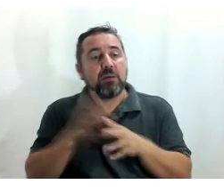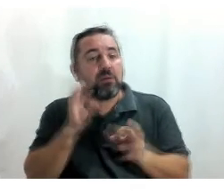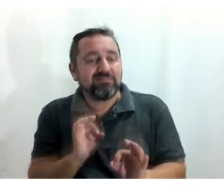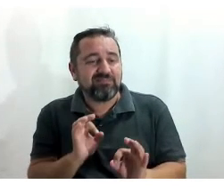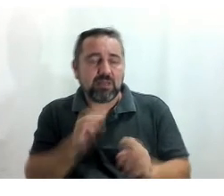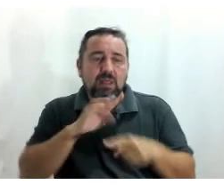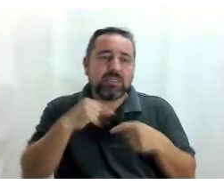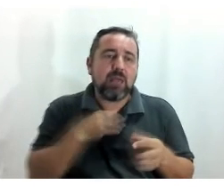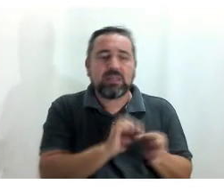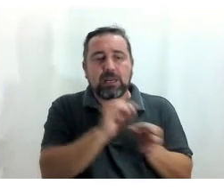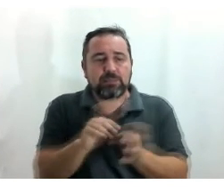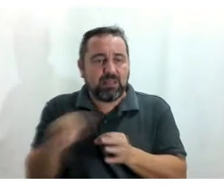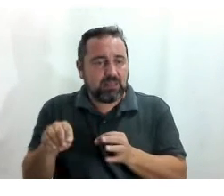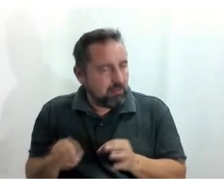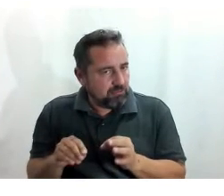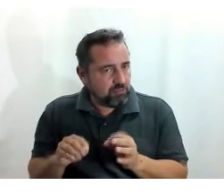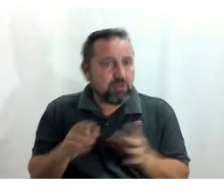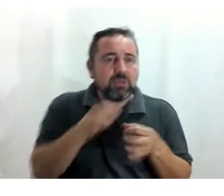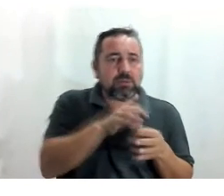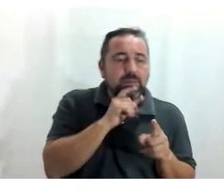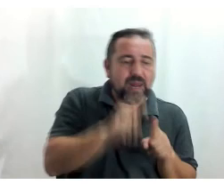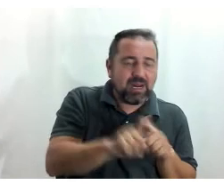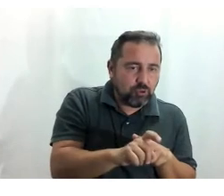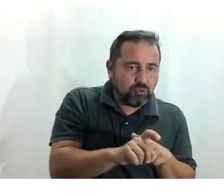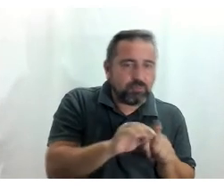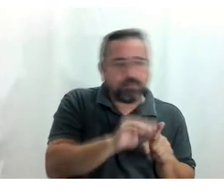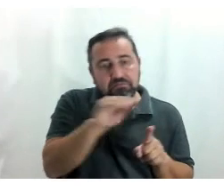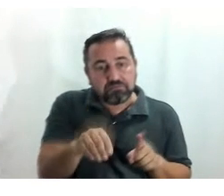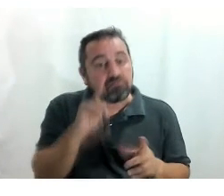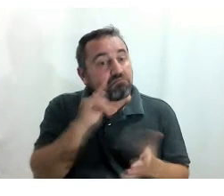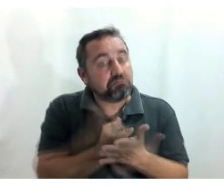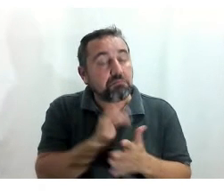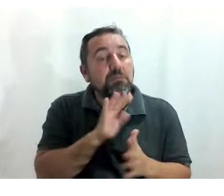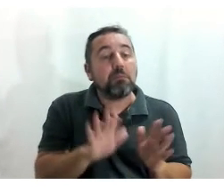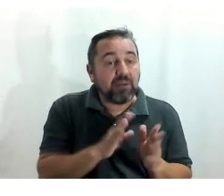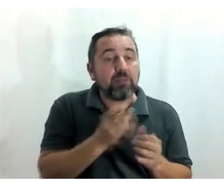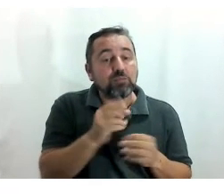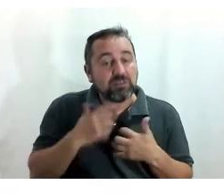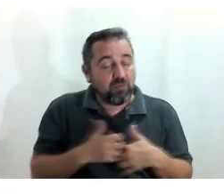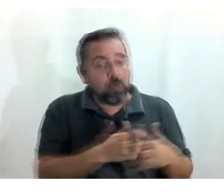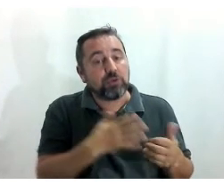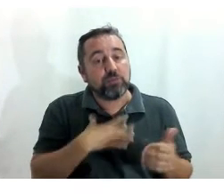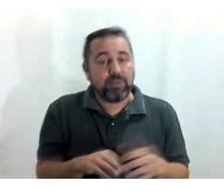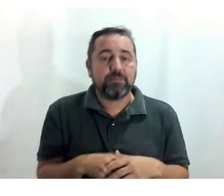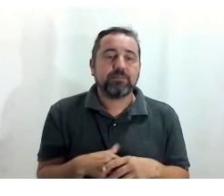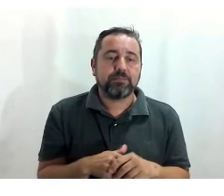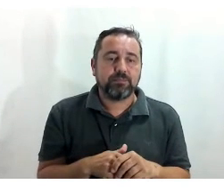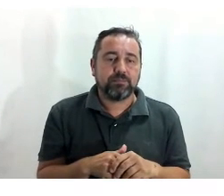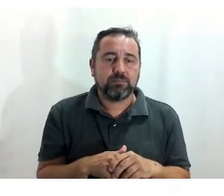han trasplantado en ratón y parecía que tenía muchas de las funciones.